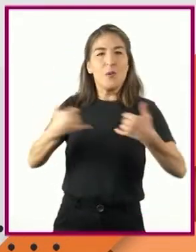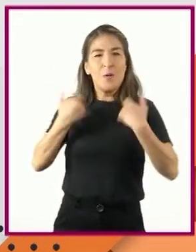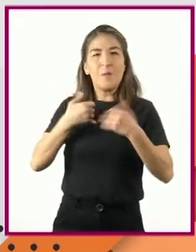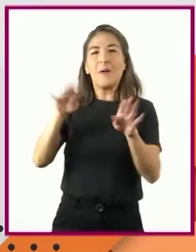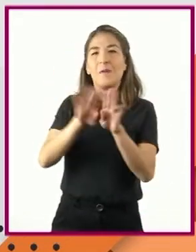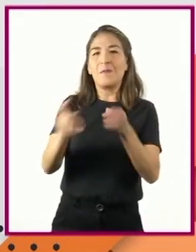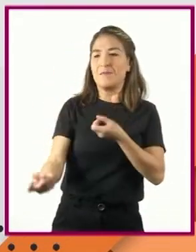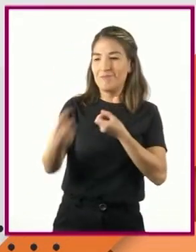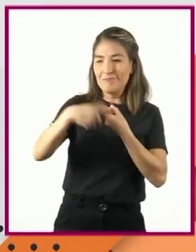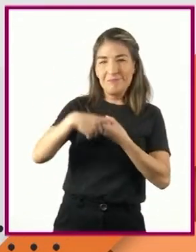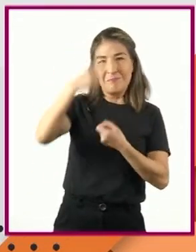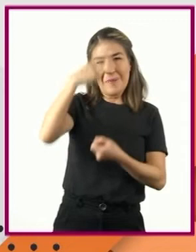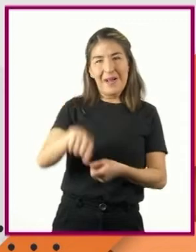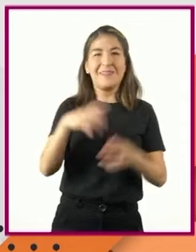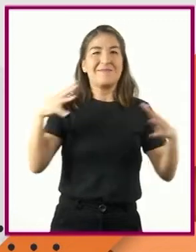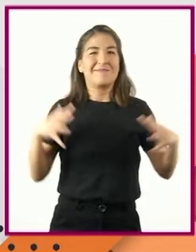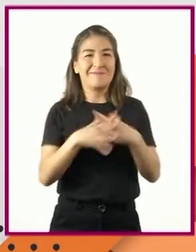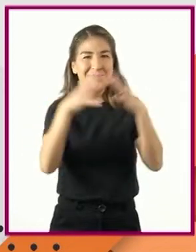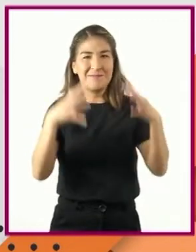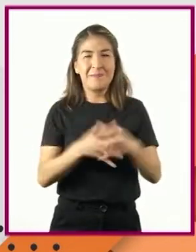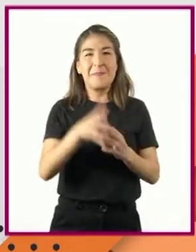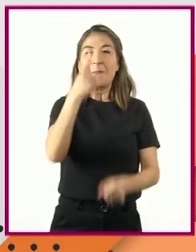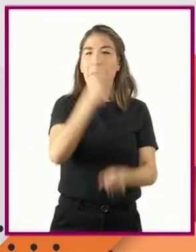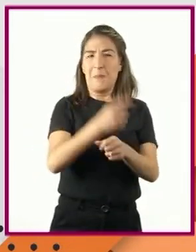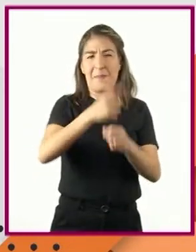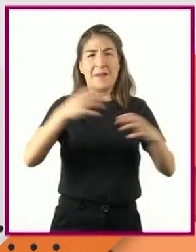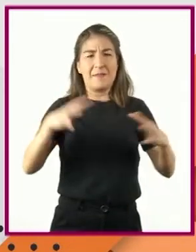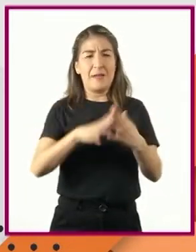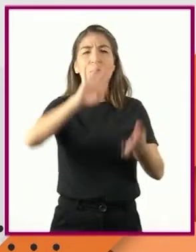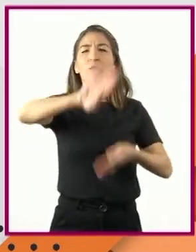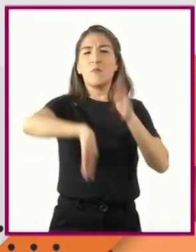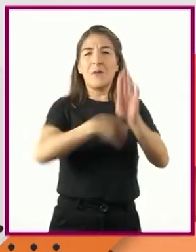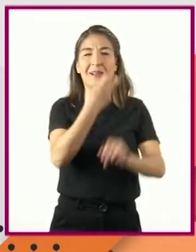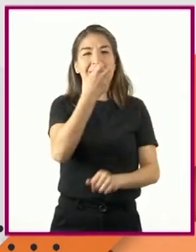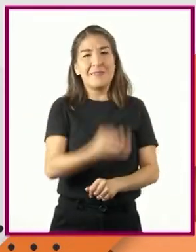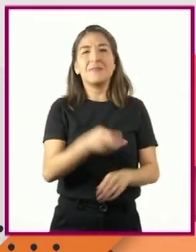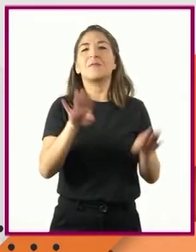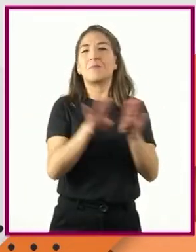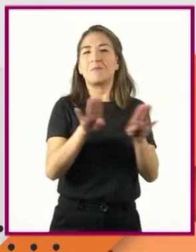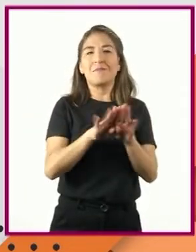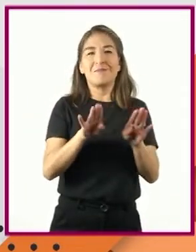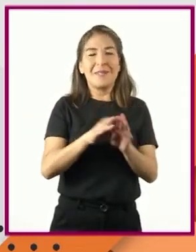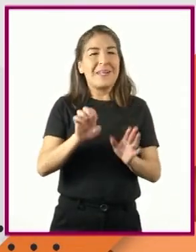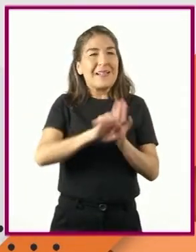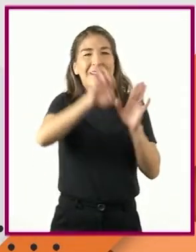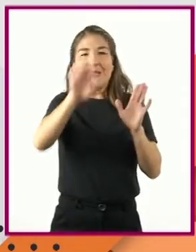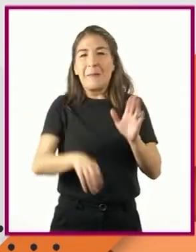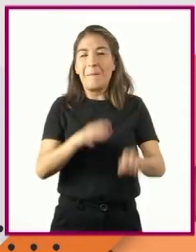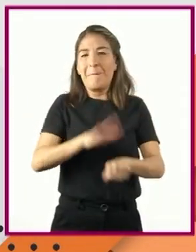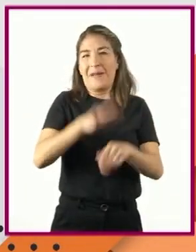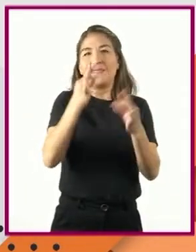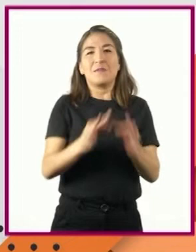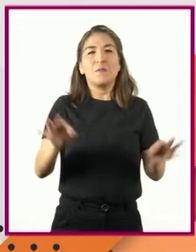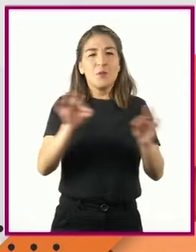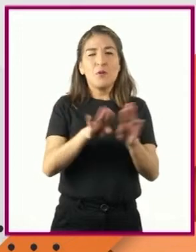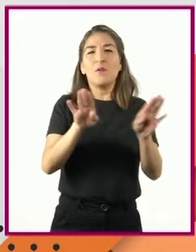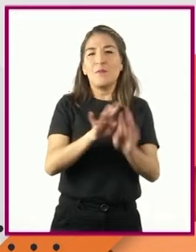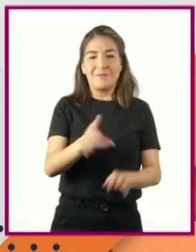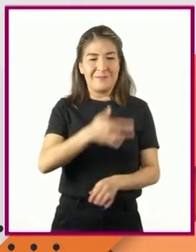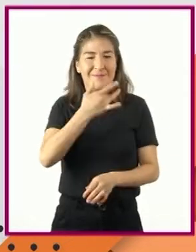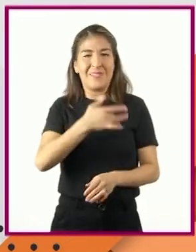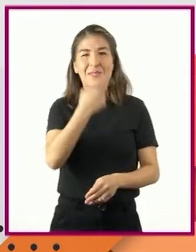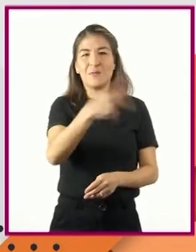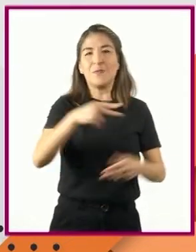ejército. La Primera Guerra Mundial fue un claro ejemplo de la forma en que el